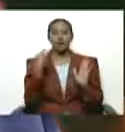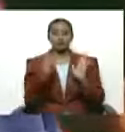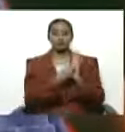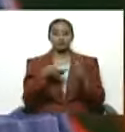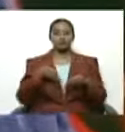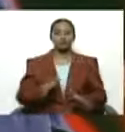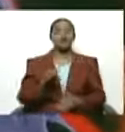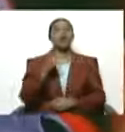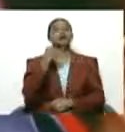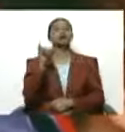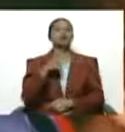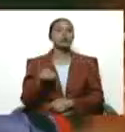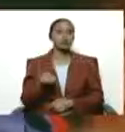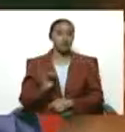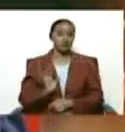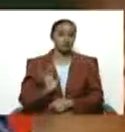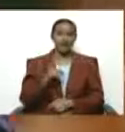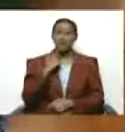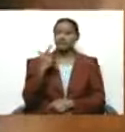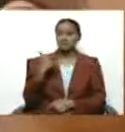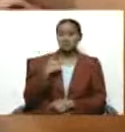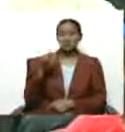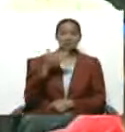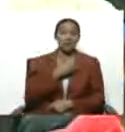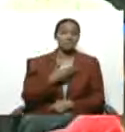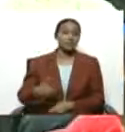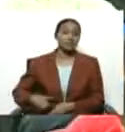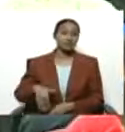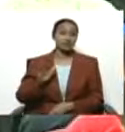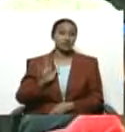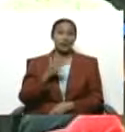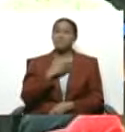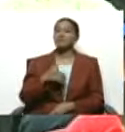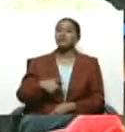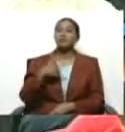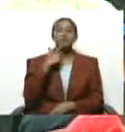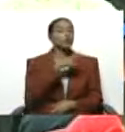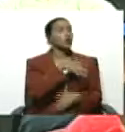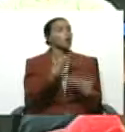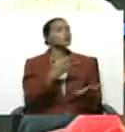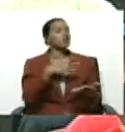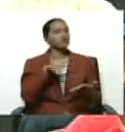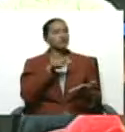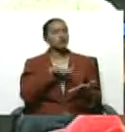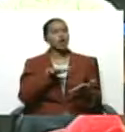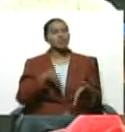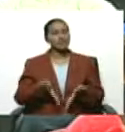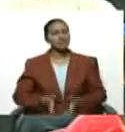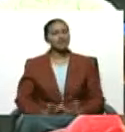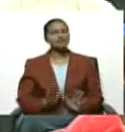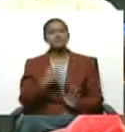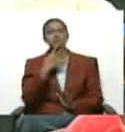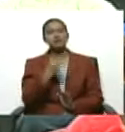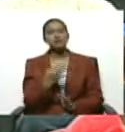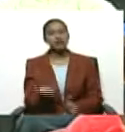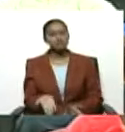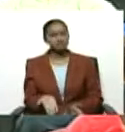¿Ah? Así me dice el presidente. ¿Cómo está? El presidente me dice, ¿cómo está tu estado natal?